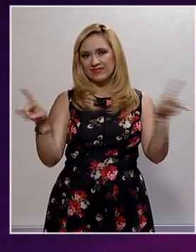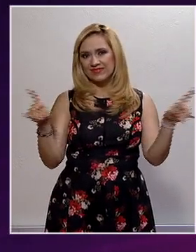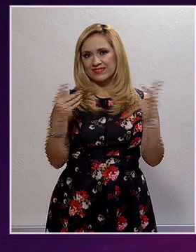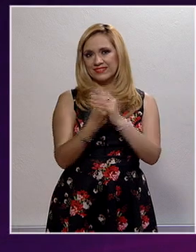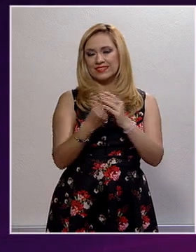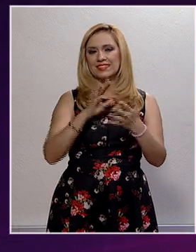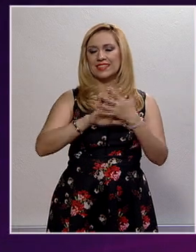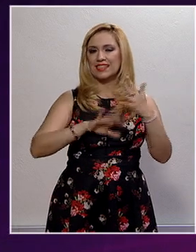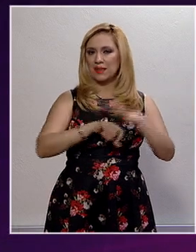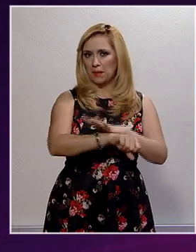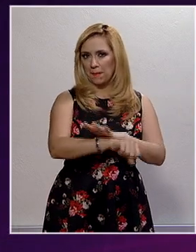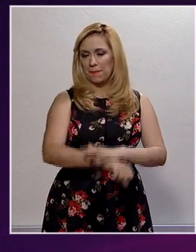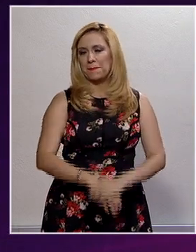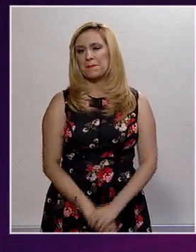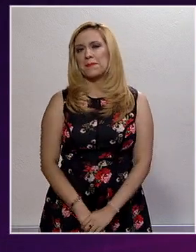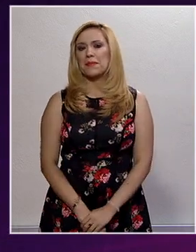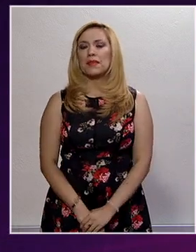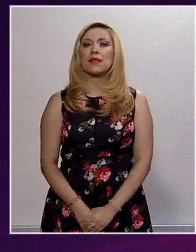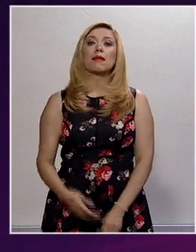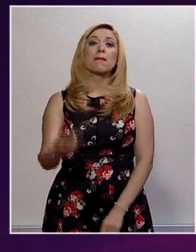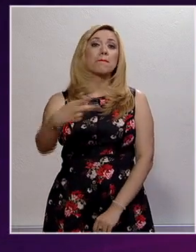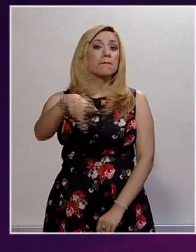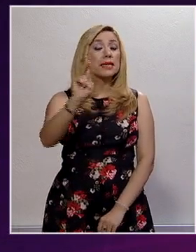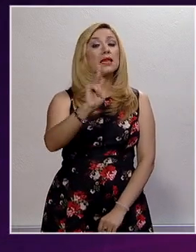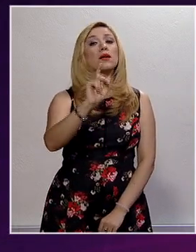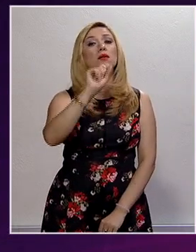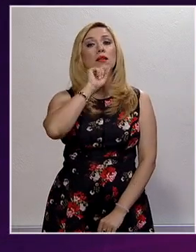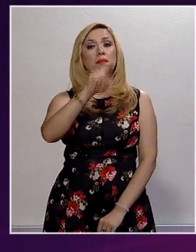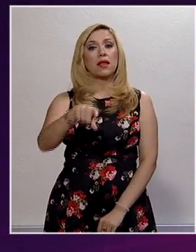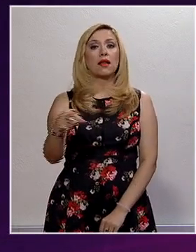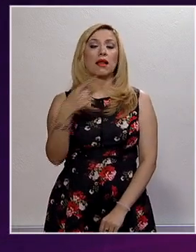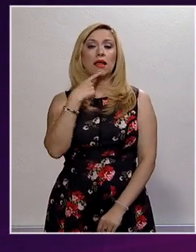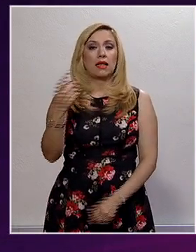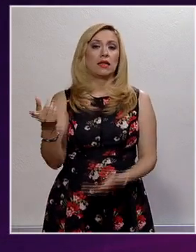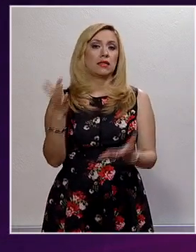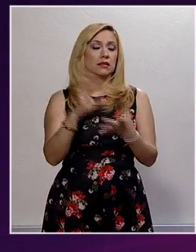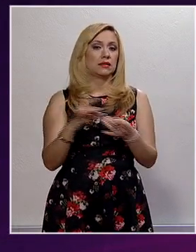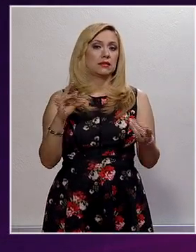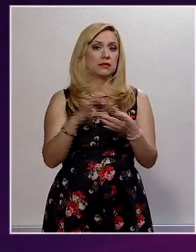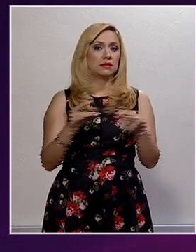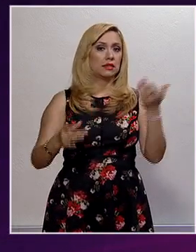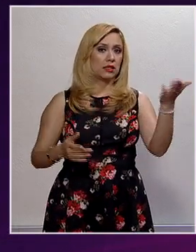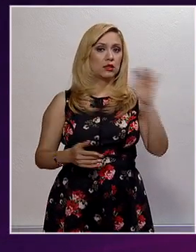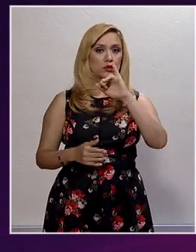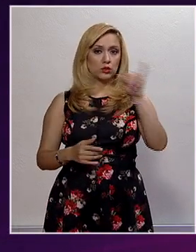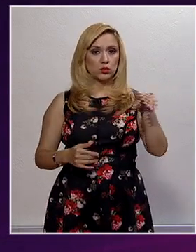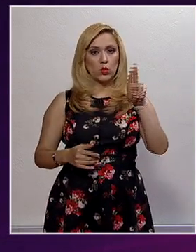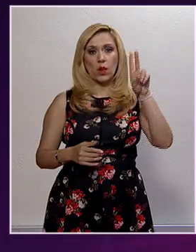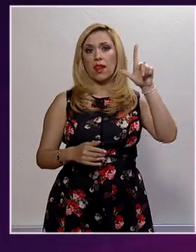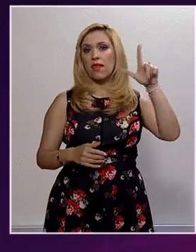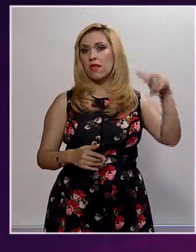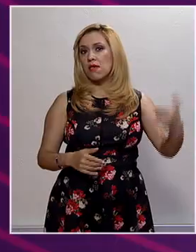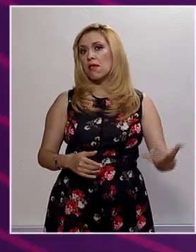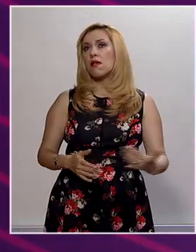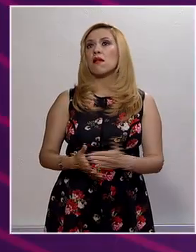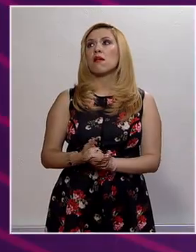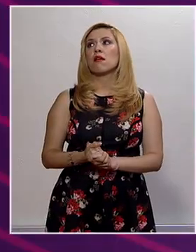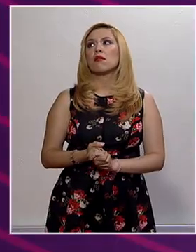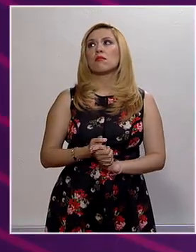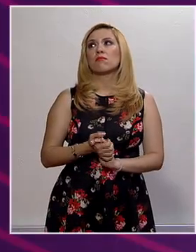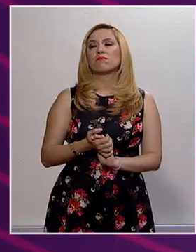penal del feminicidio. Pero digamos que también lo que mencionaba Julie, del